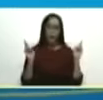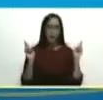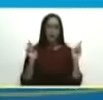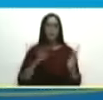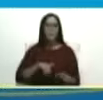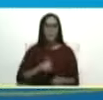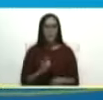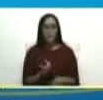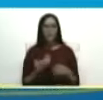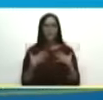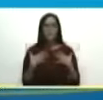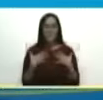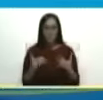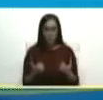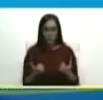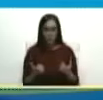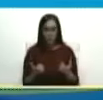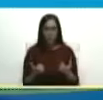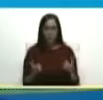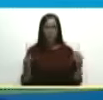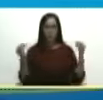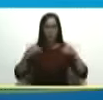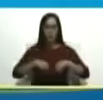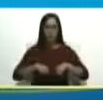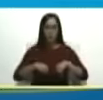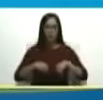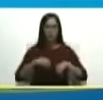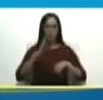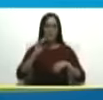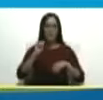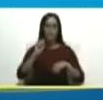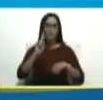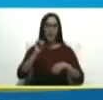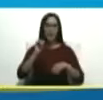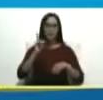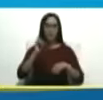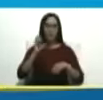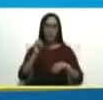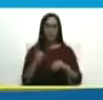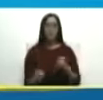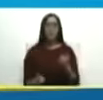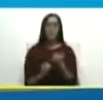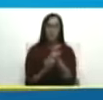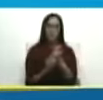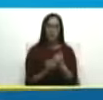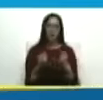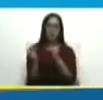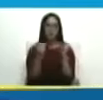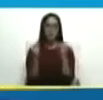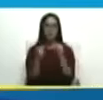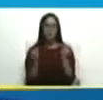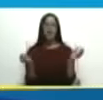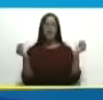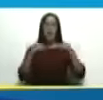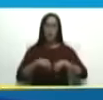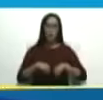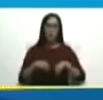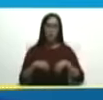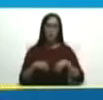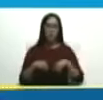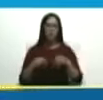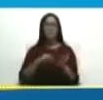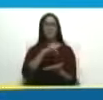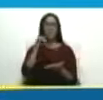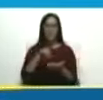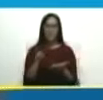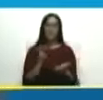podamos salvar los acuerdos de Barbados y empujar a través del diálogo grandes acuerdos de consensos nacionales,